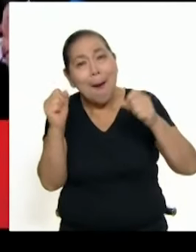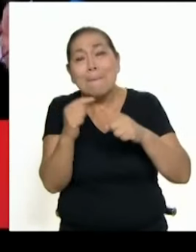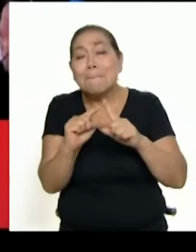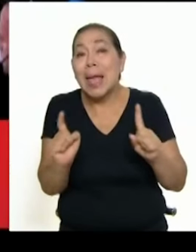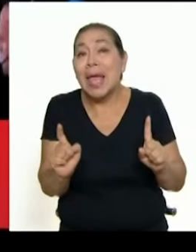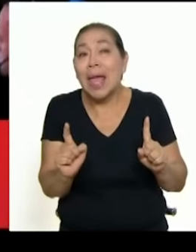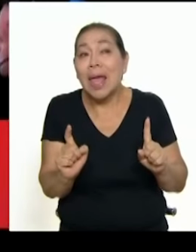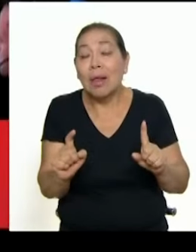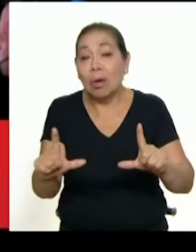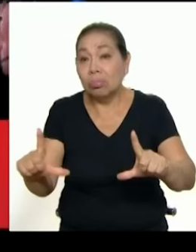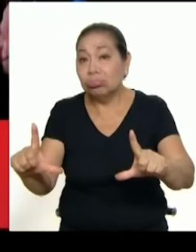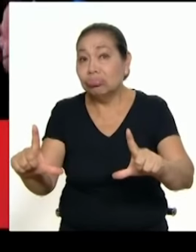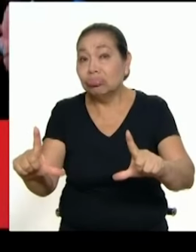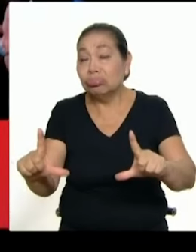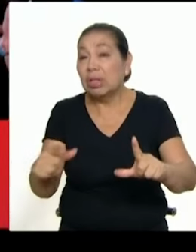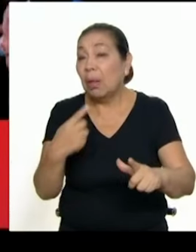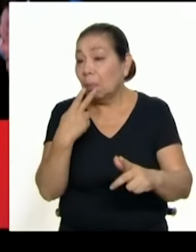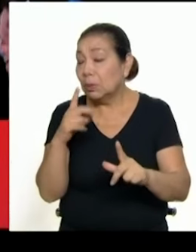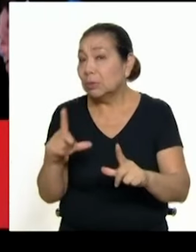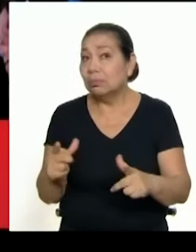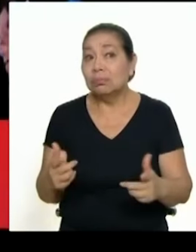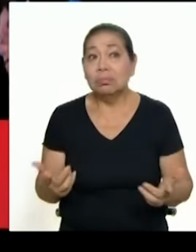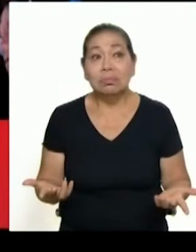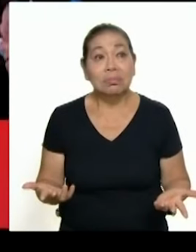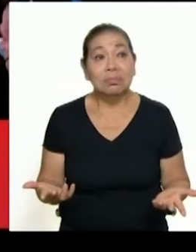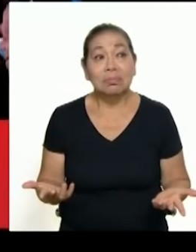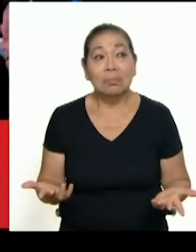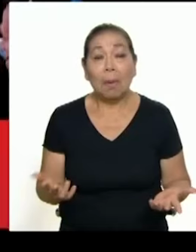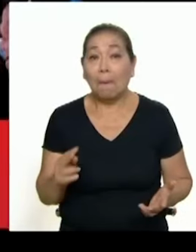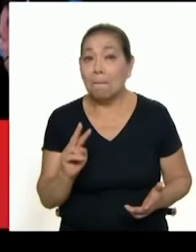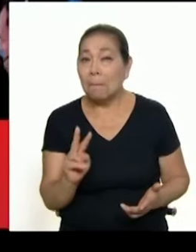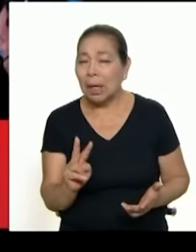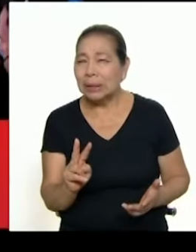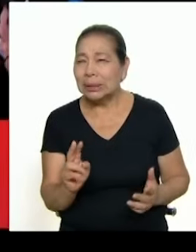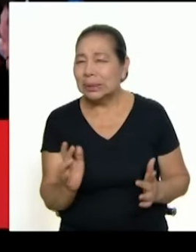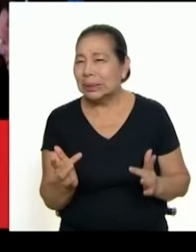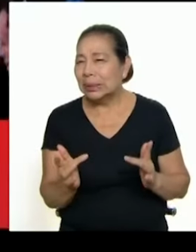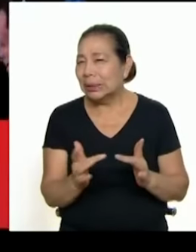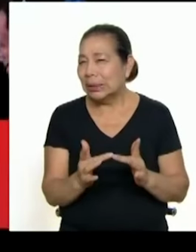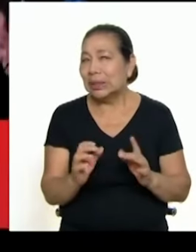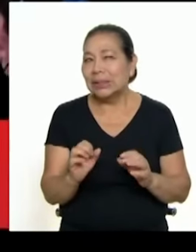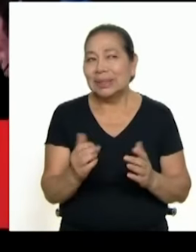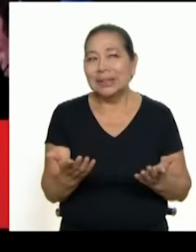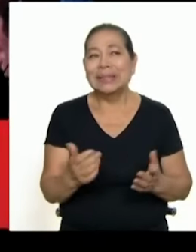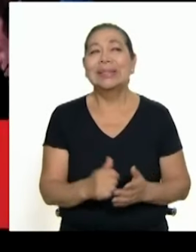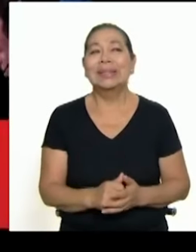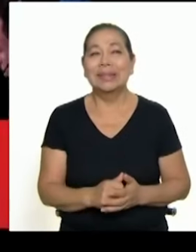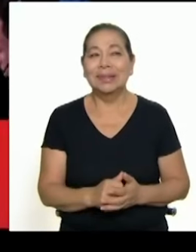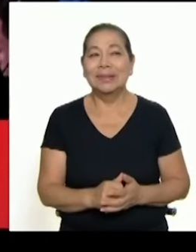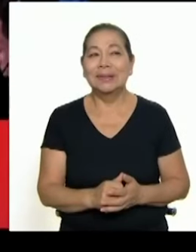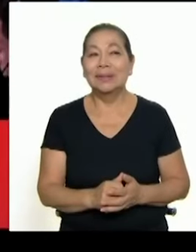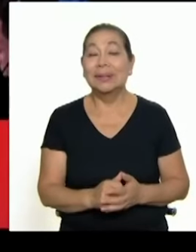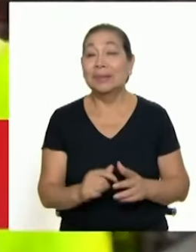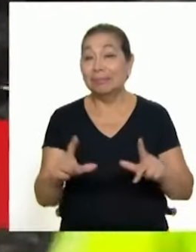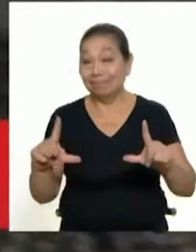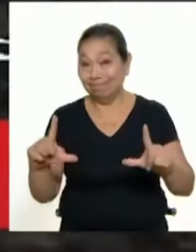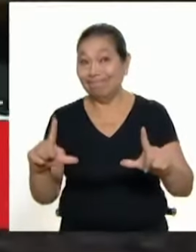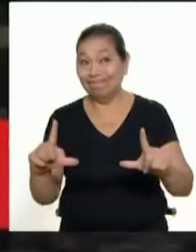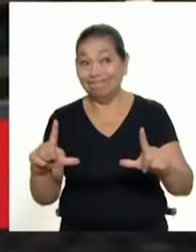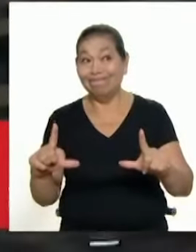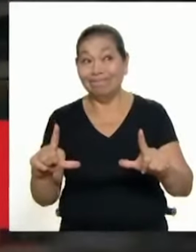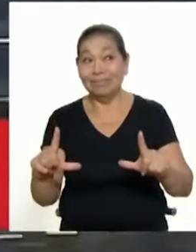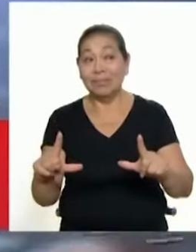el VAR analizaba la jugada y veía un contacto que existió. Y el VAR, por esta